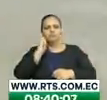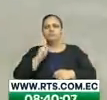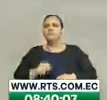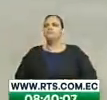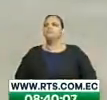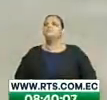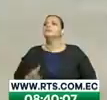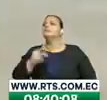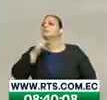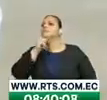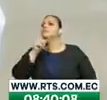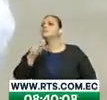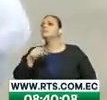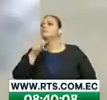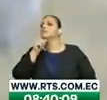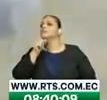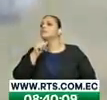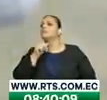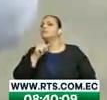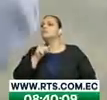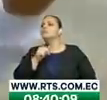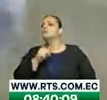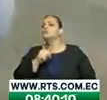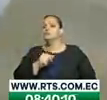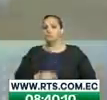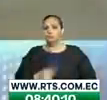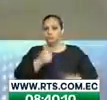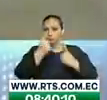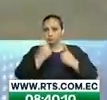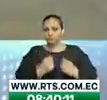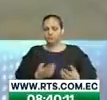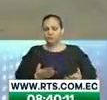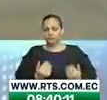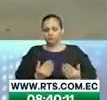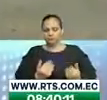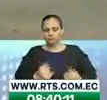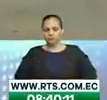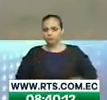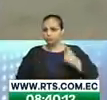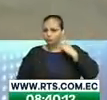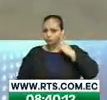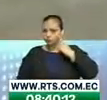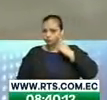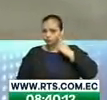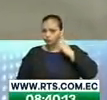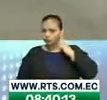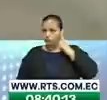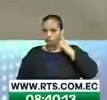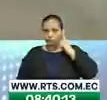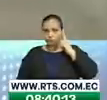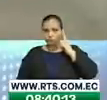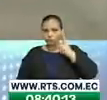el paso, por favor? Hay pregunta, adelante, le escucho. ¿Me escucha Carlos Julio?